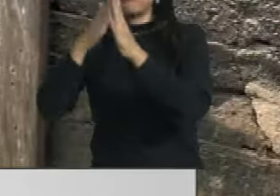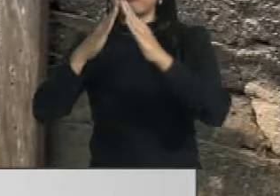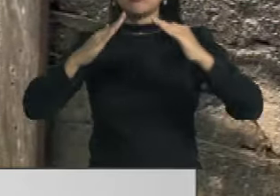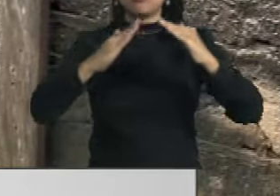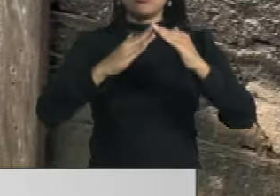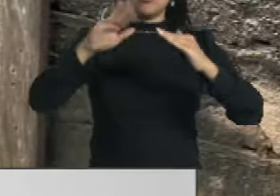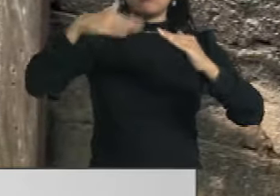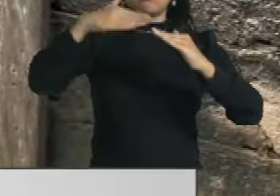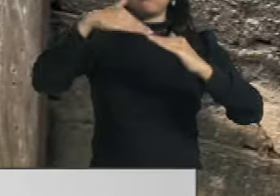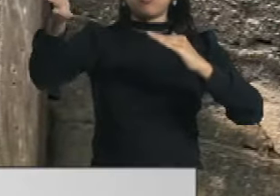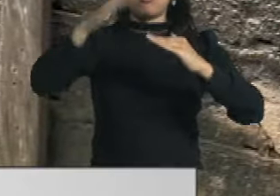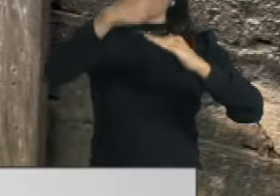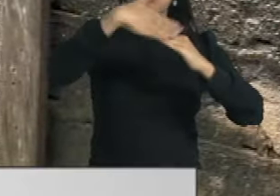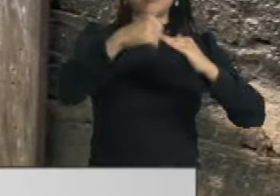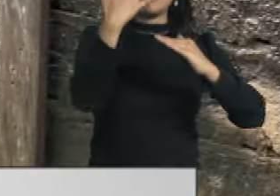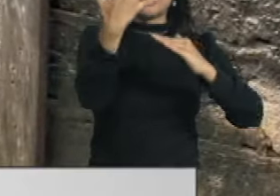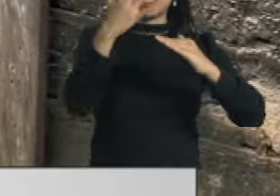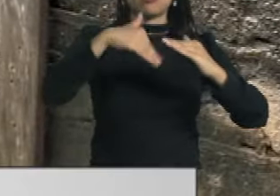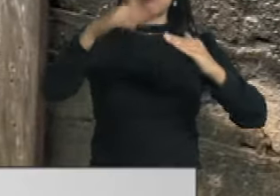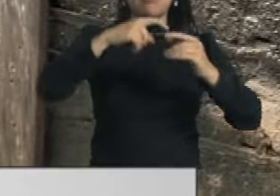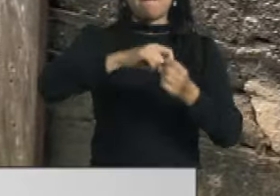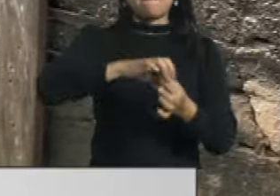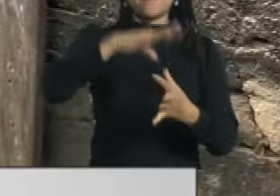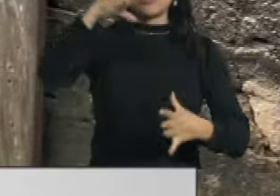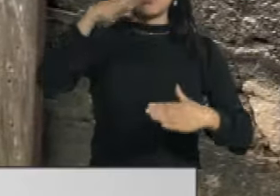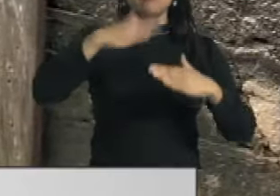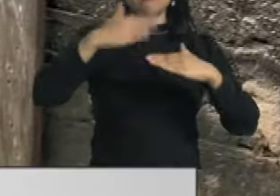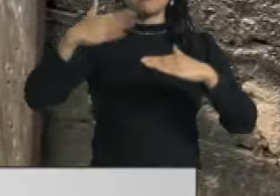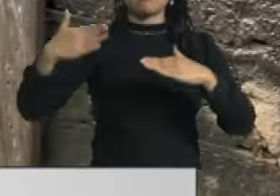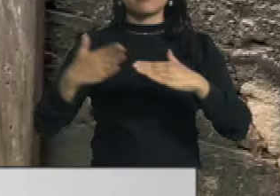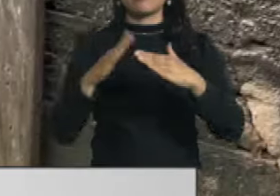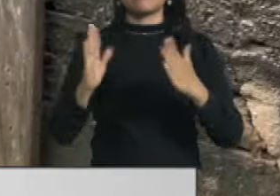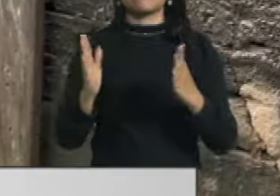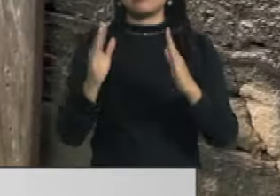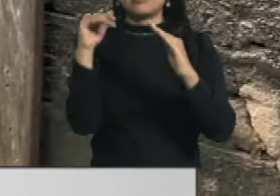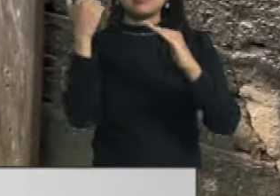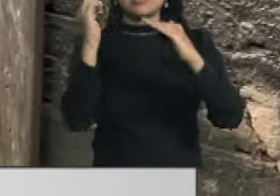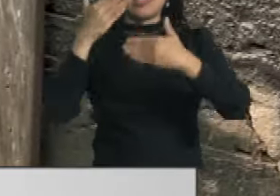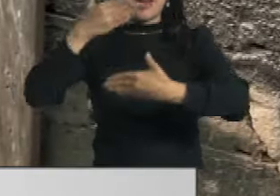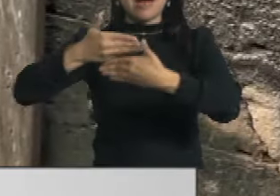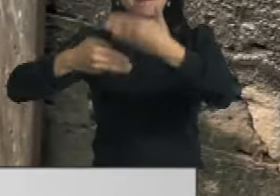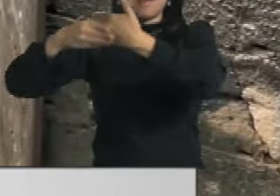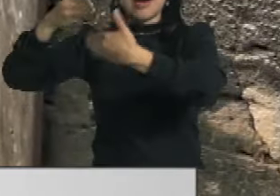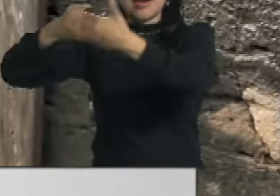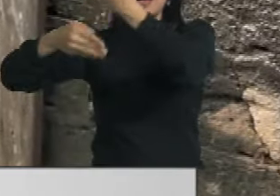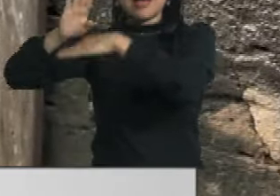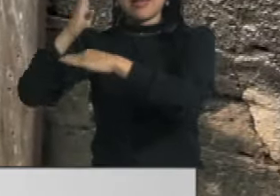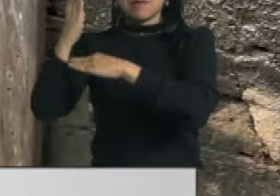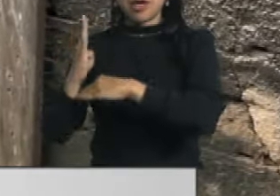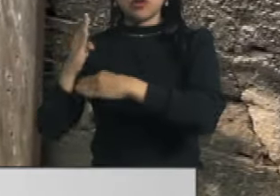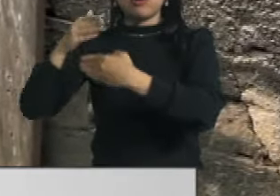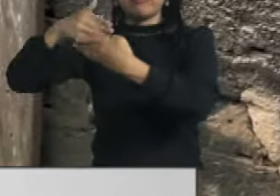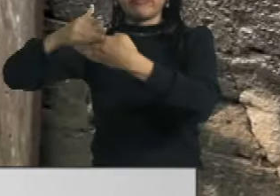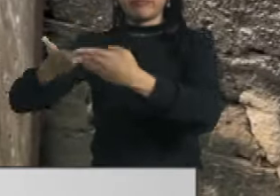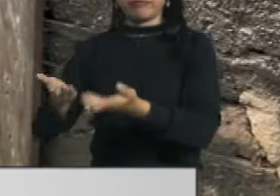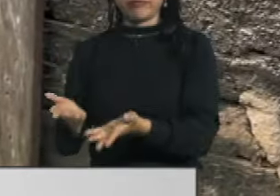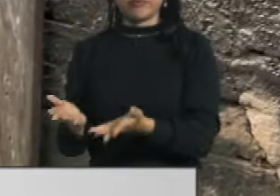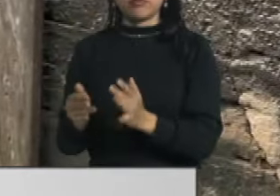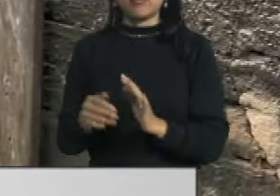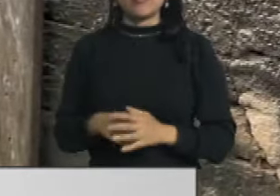se nos llevaron 5 láminas, se quebraron un caballete, se rajó la pared del baño. Y gracias a Dios hoy